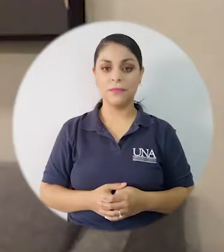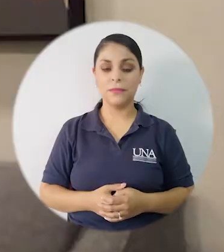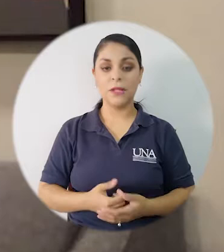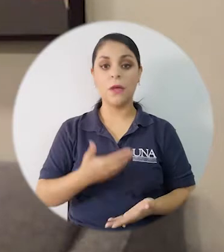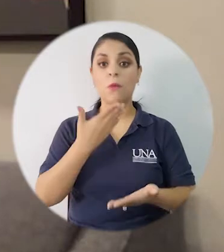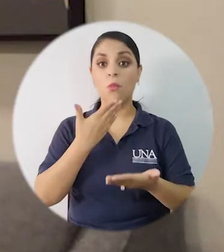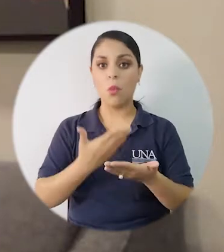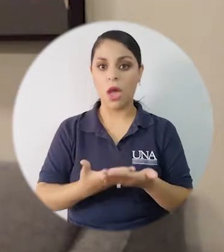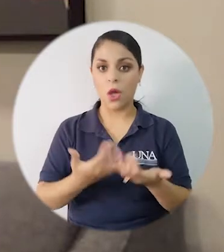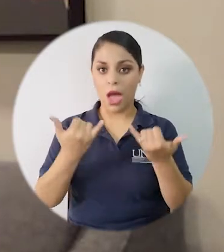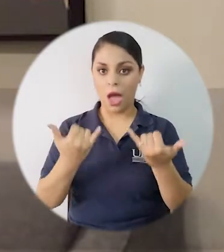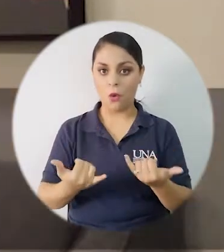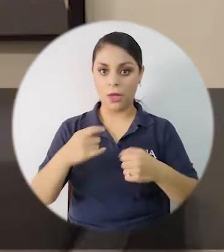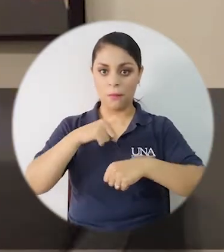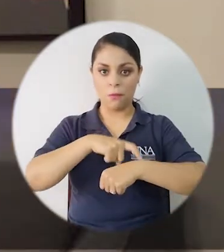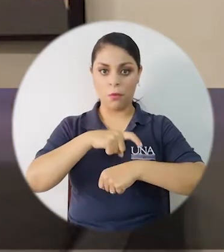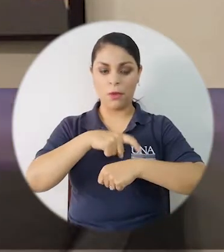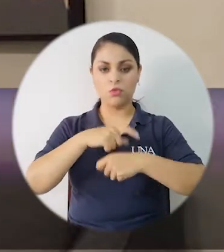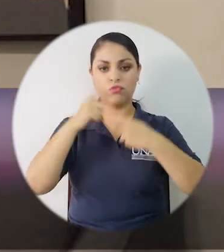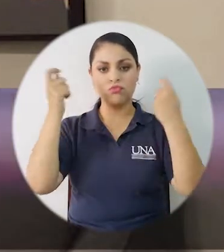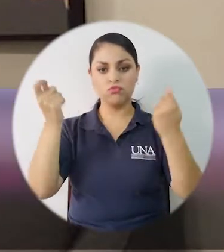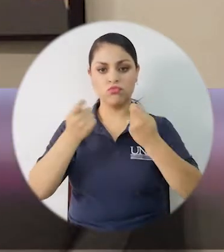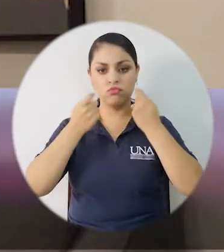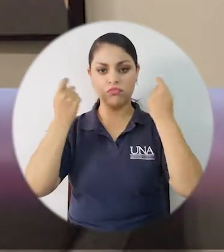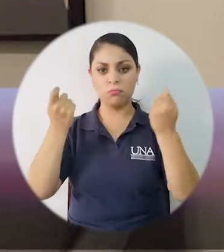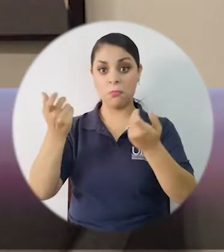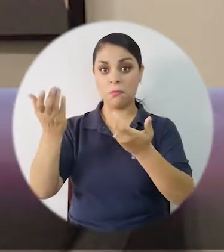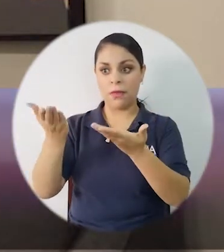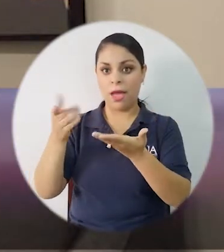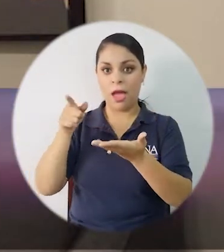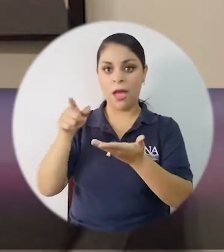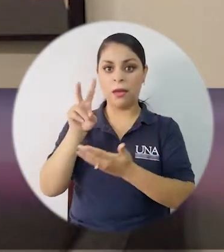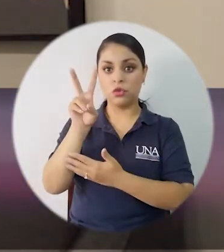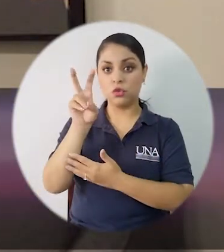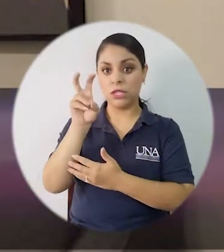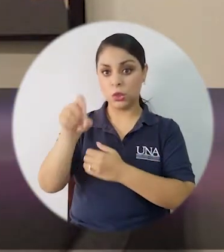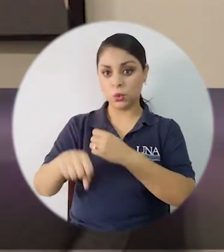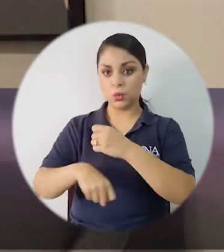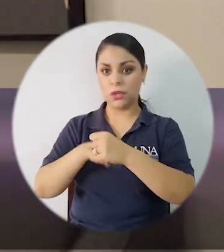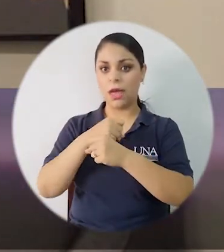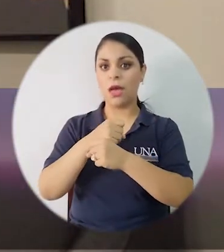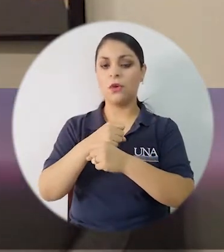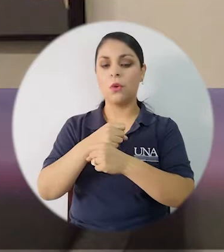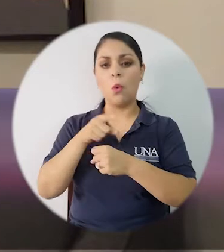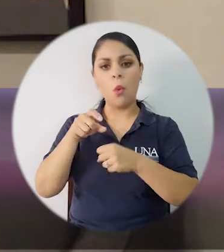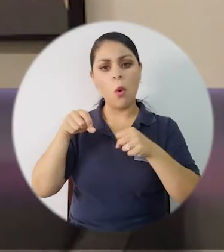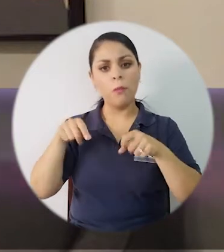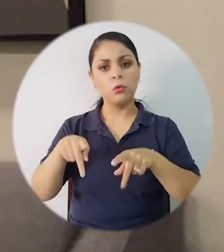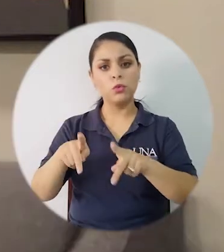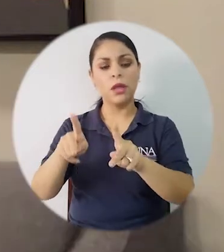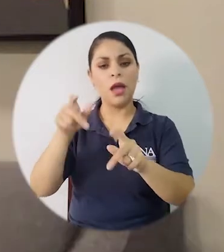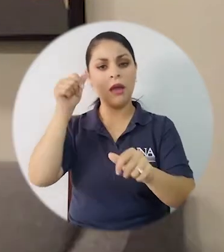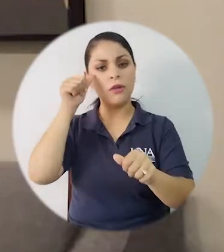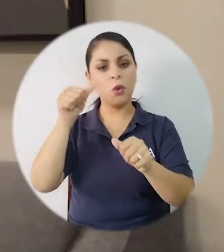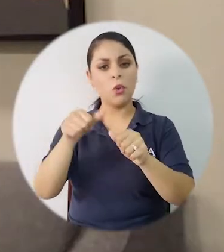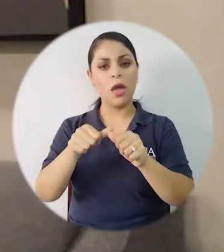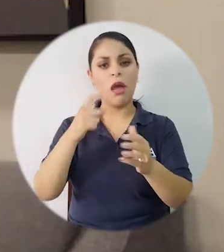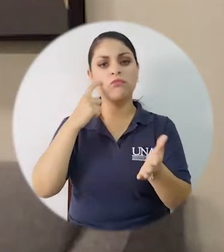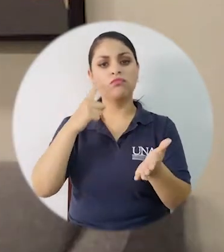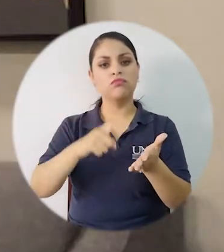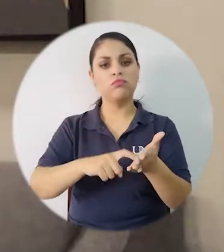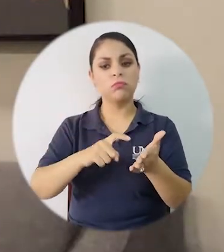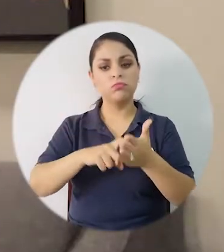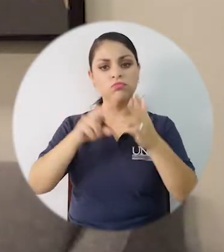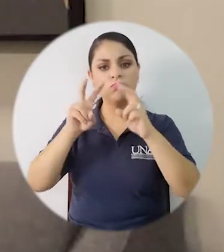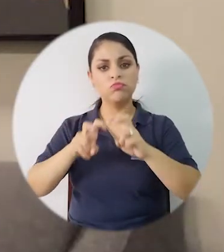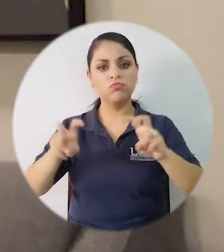Y pues un marco de conmemoración como nos lo da el Bicentenario es una oportunidad para poder recordar,